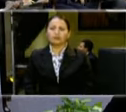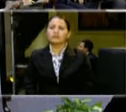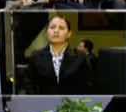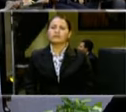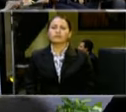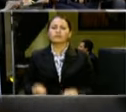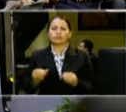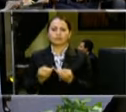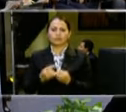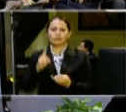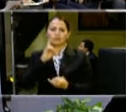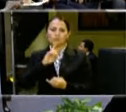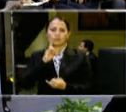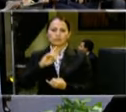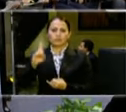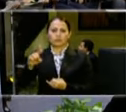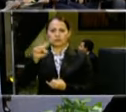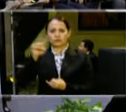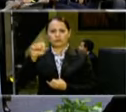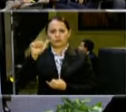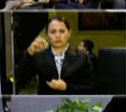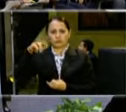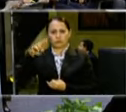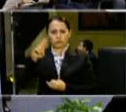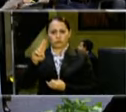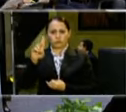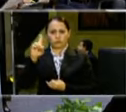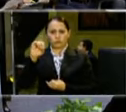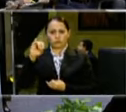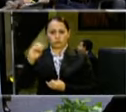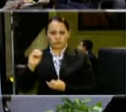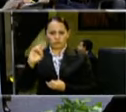La doctora Laura Zamudio de la Universidad Iberoamericana.